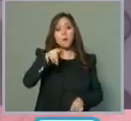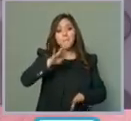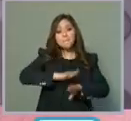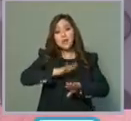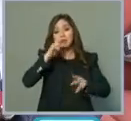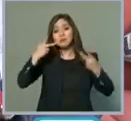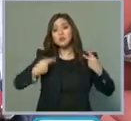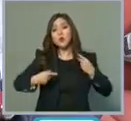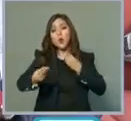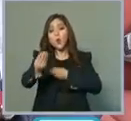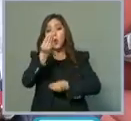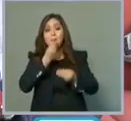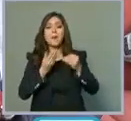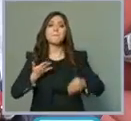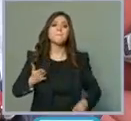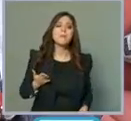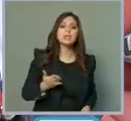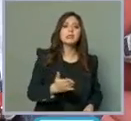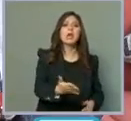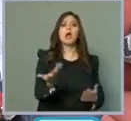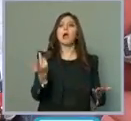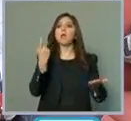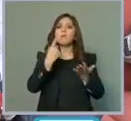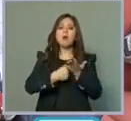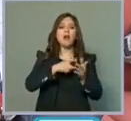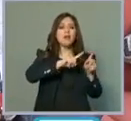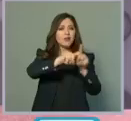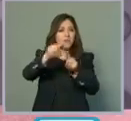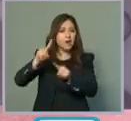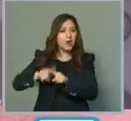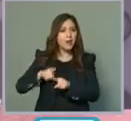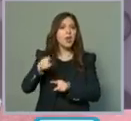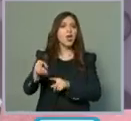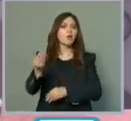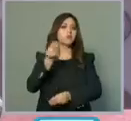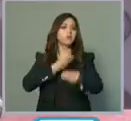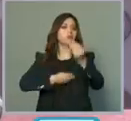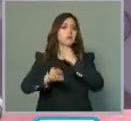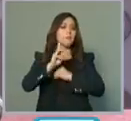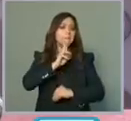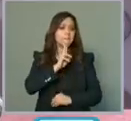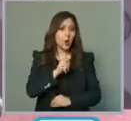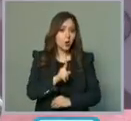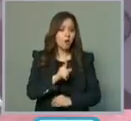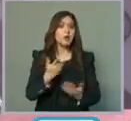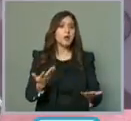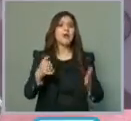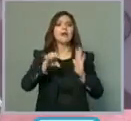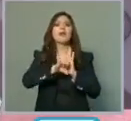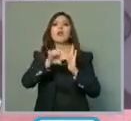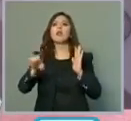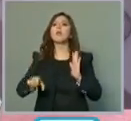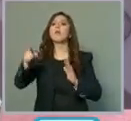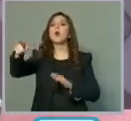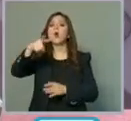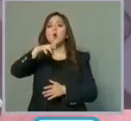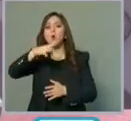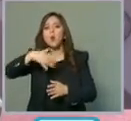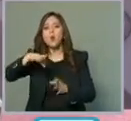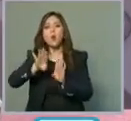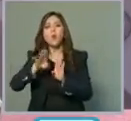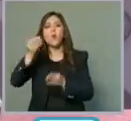de mariscos, que a los niños les son sumamente buenas. Y, por ejemplo, en lugar de buscar una milanesa o un